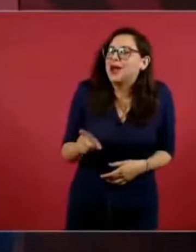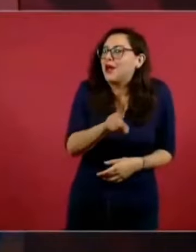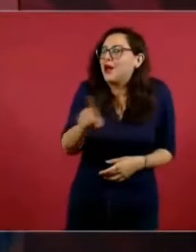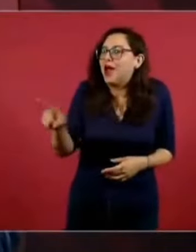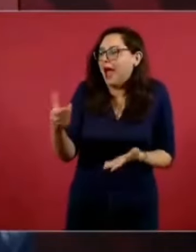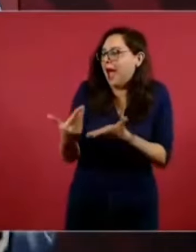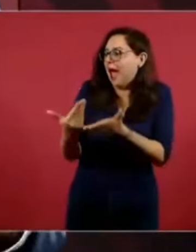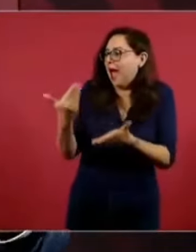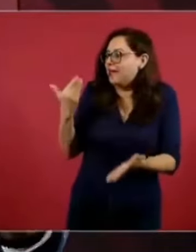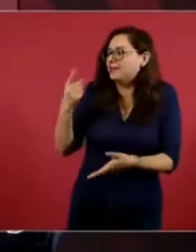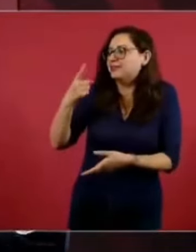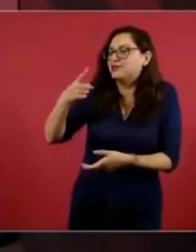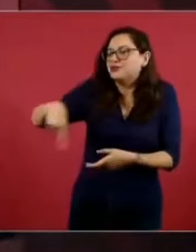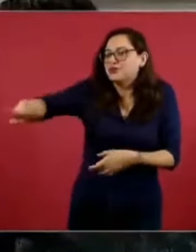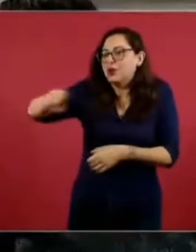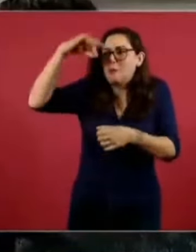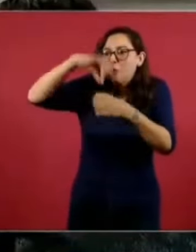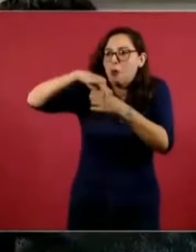estábamos